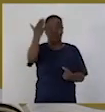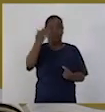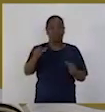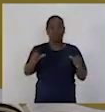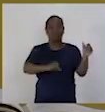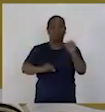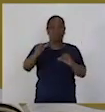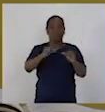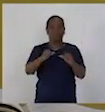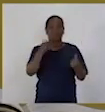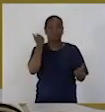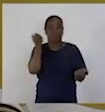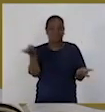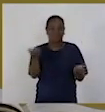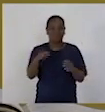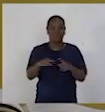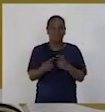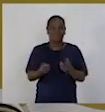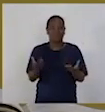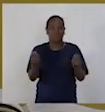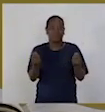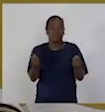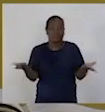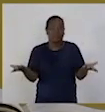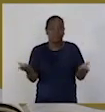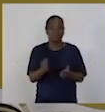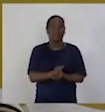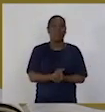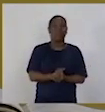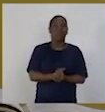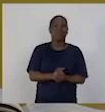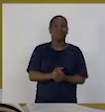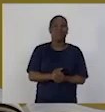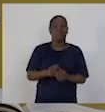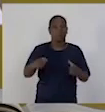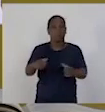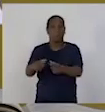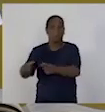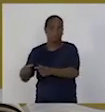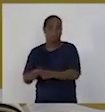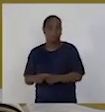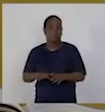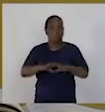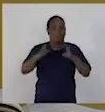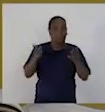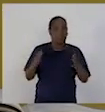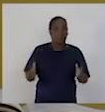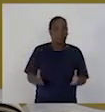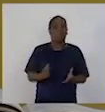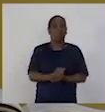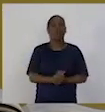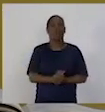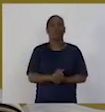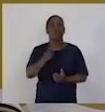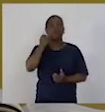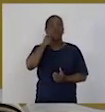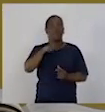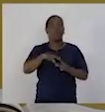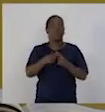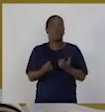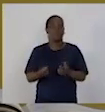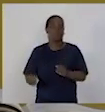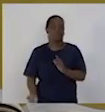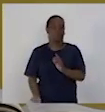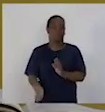choques efectivos entre las partículas de la sustancia reaccionante por unidad de volumen, por lo que aumentaría la velocidad